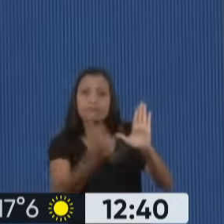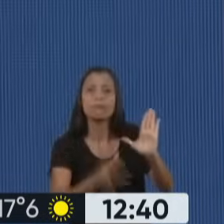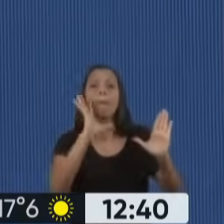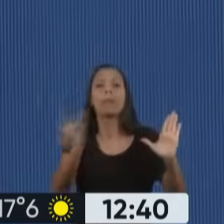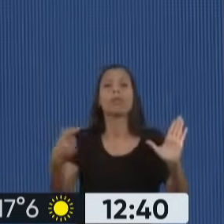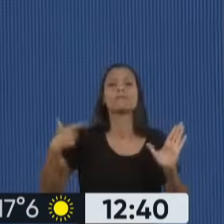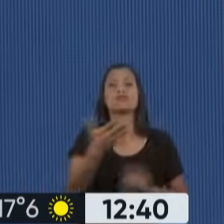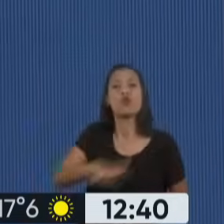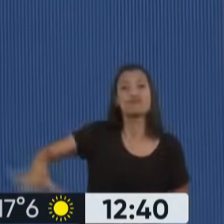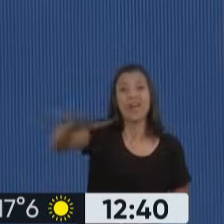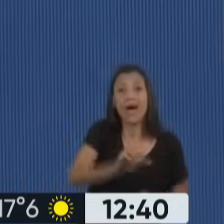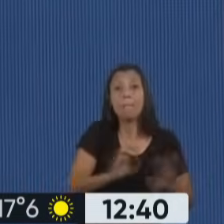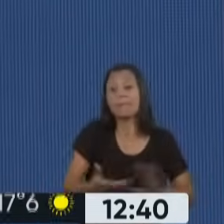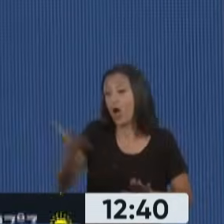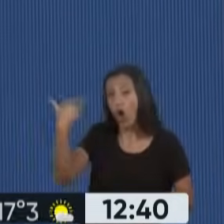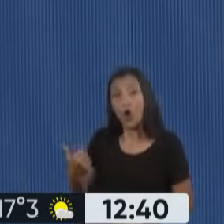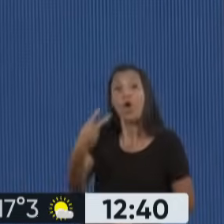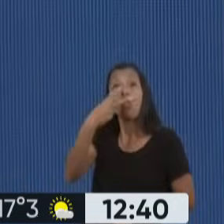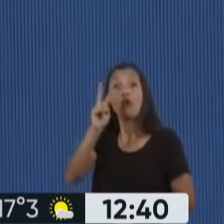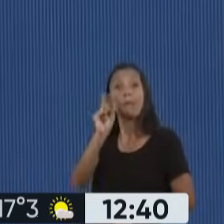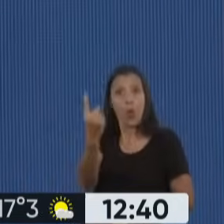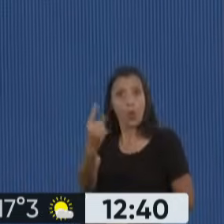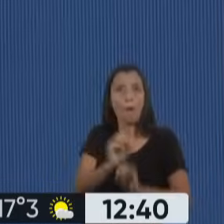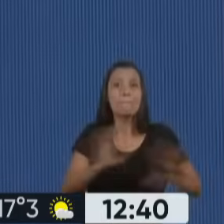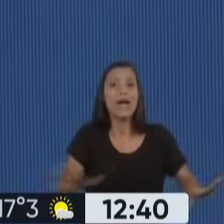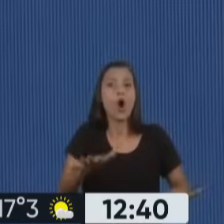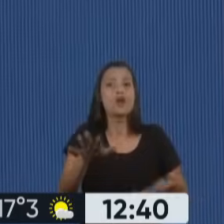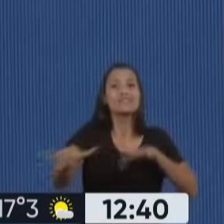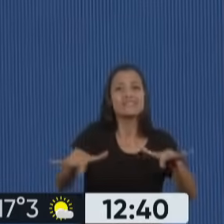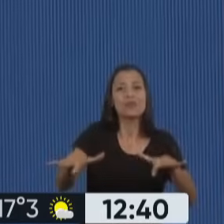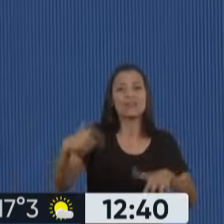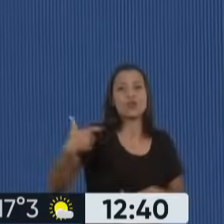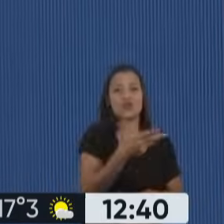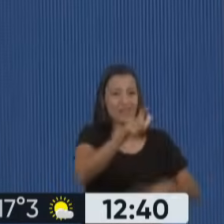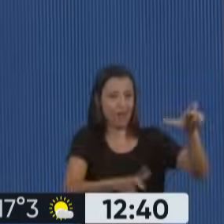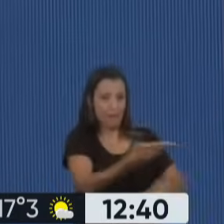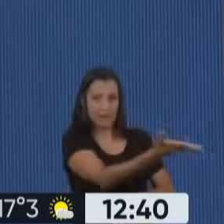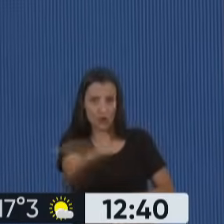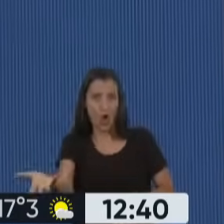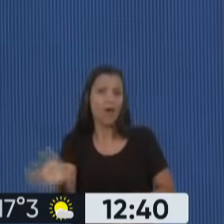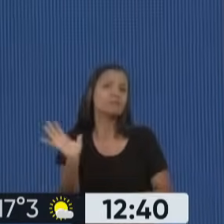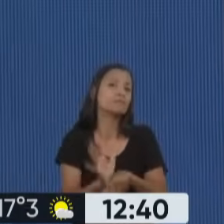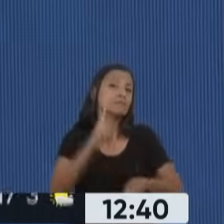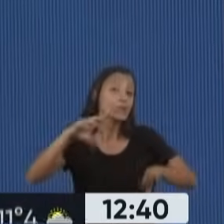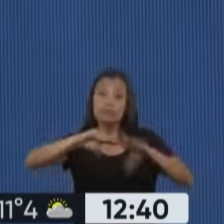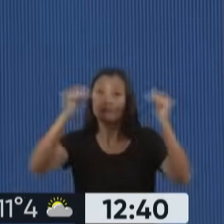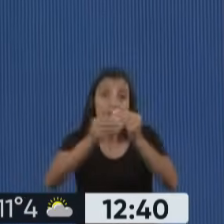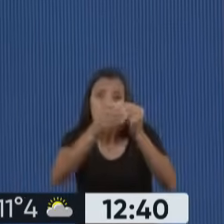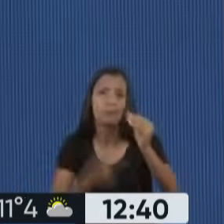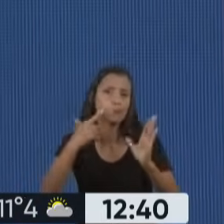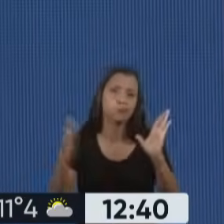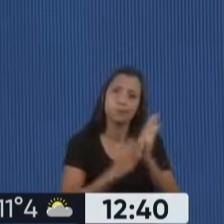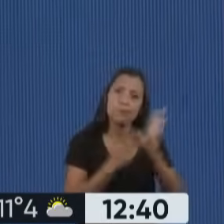sociales peores que los del año 2001. Por lo tanto, teníamos enfrente la peor crisis económica de la